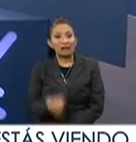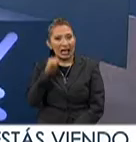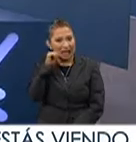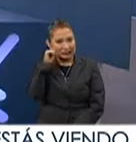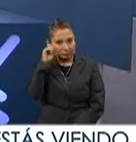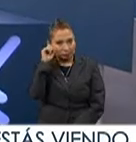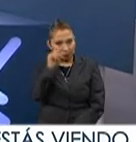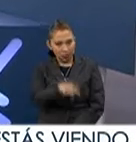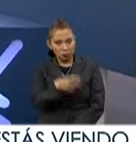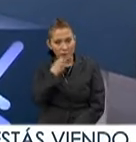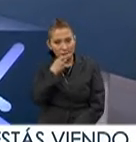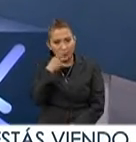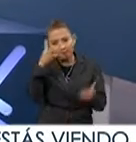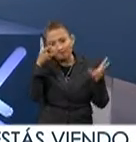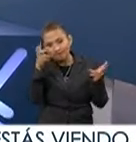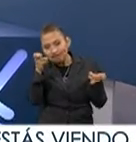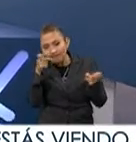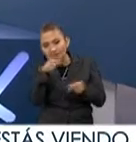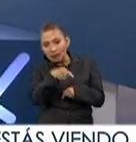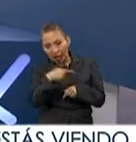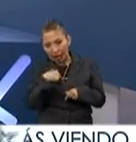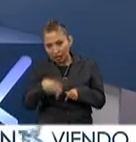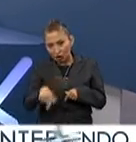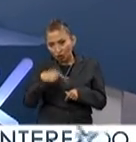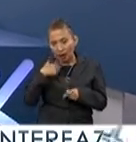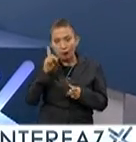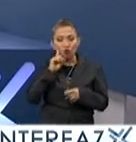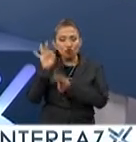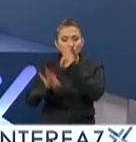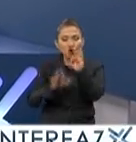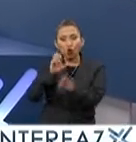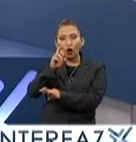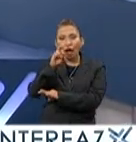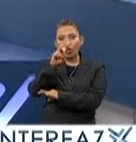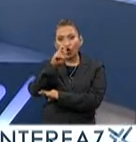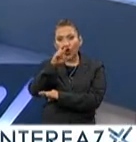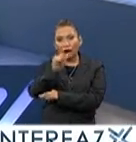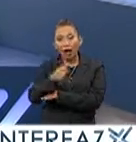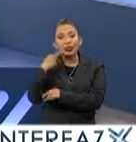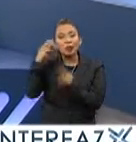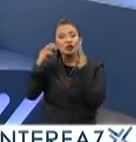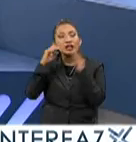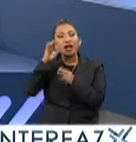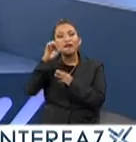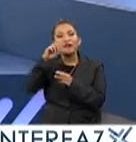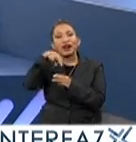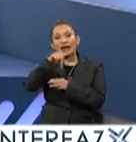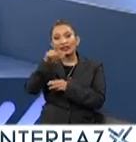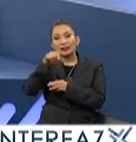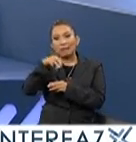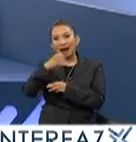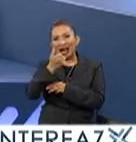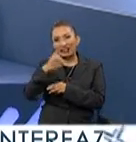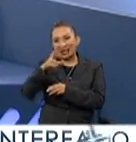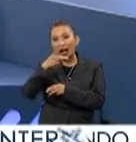ayer precisamente hablábamos, tenemos aquí una de las curadoras, la curadora del Museo Franz Mayer, nos hablaba de una expresentación sobre